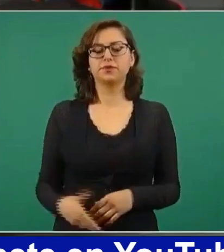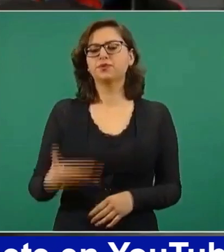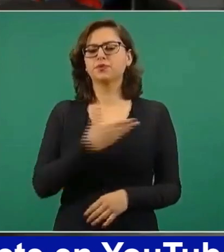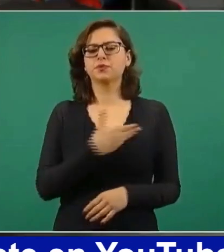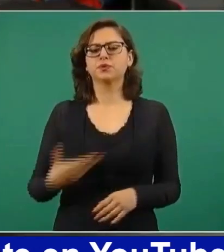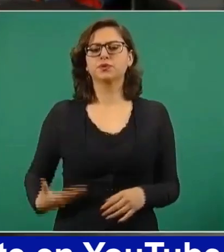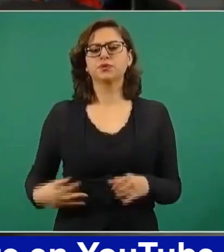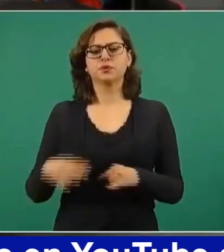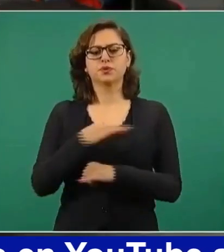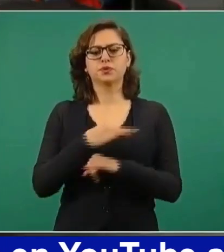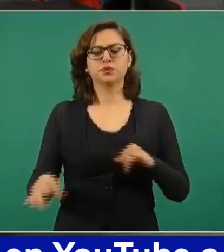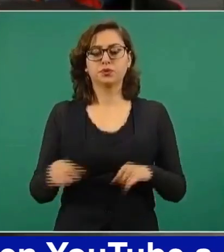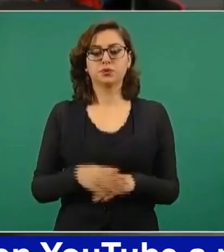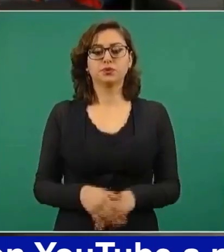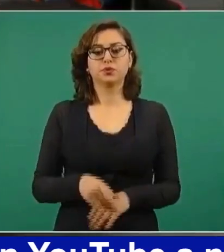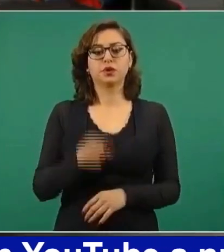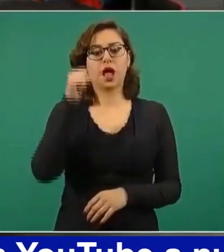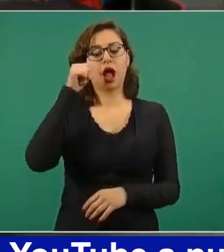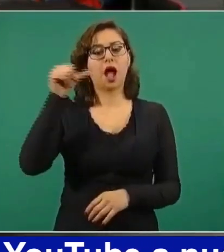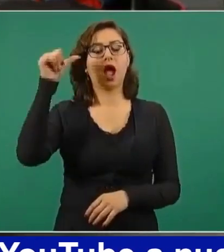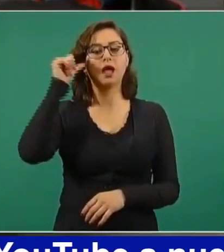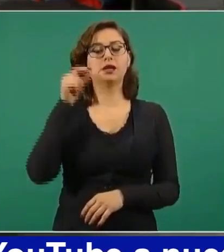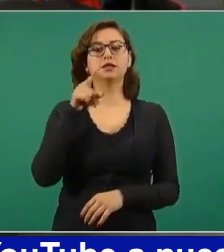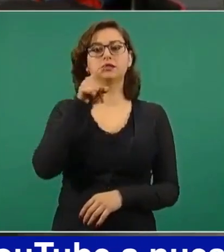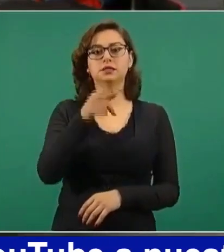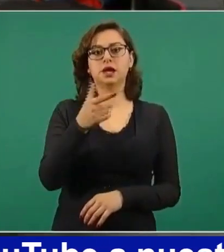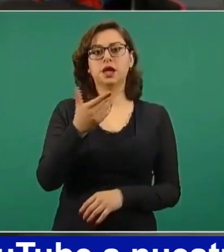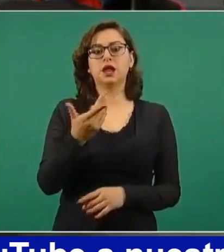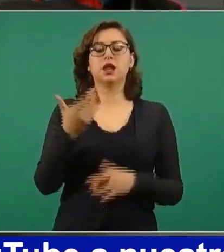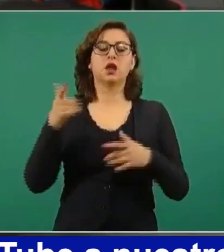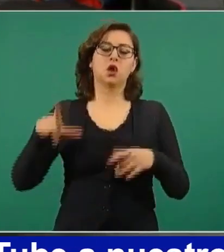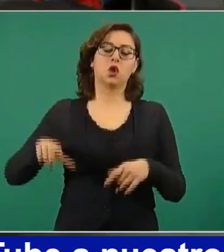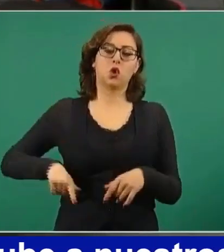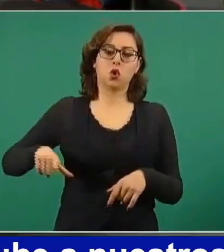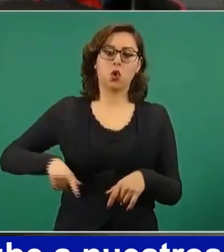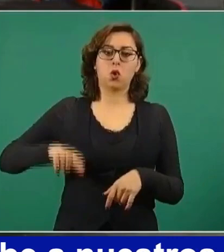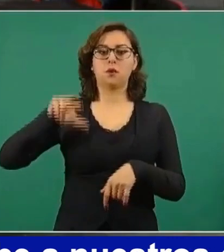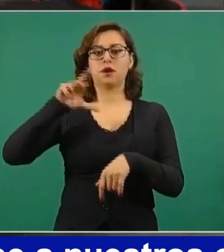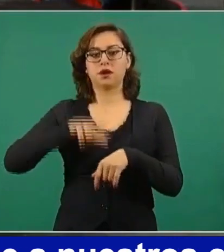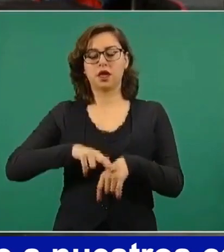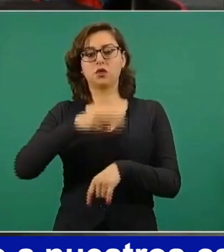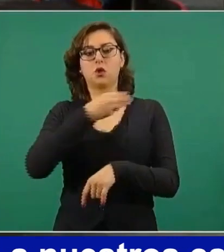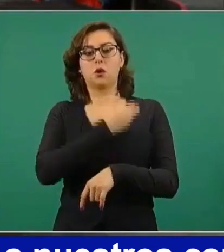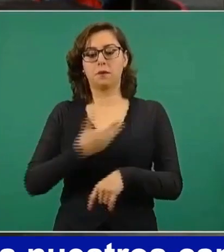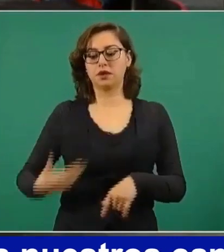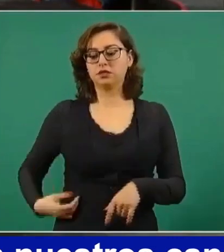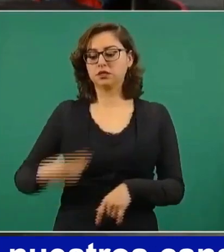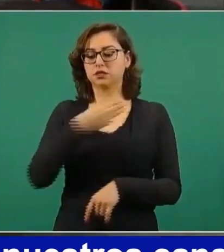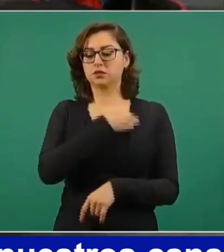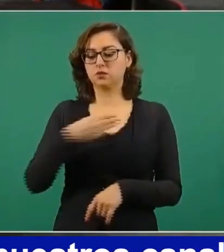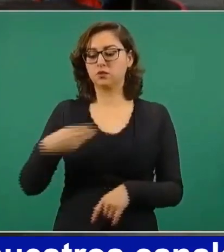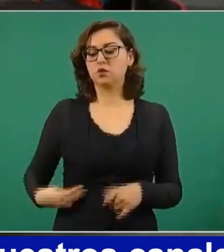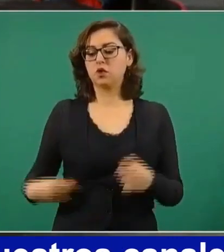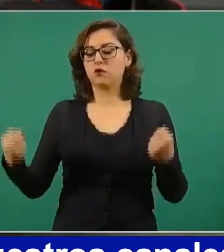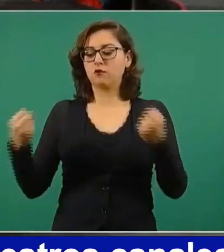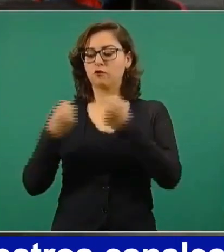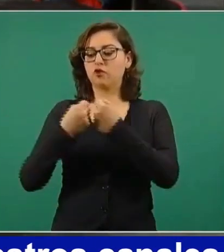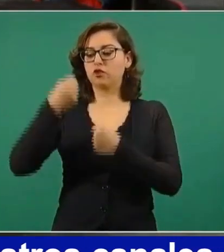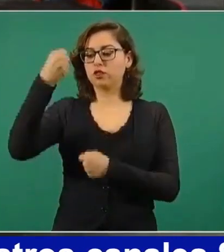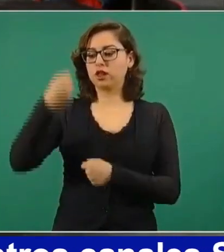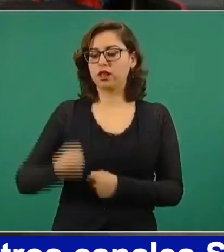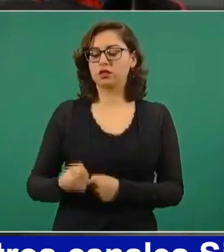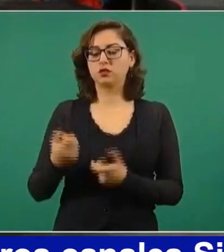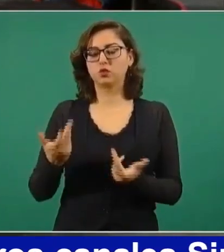tuvo esta reunión con gobernadores y presidentes municipales de la frontera sur. Ya nos adelantaba el director del Instituto Nacional de